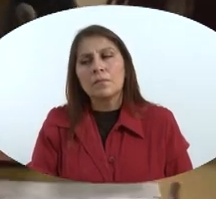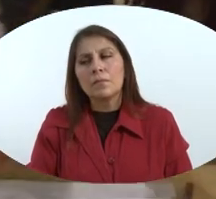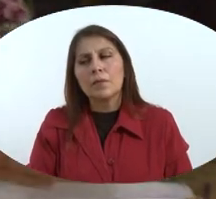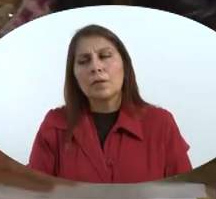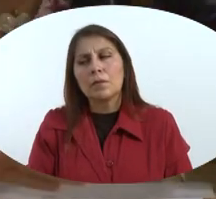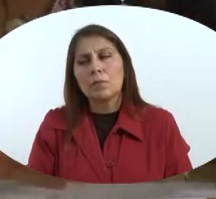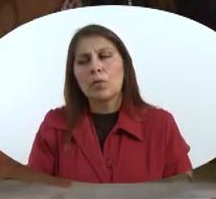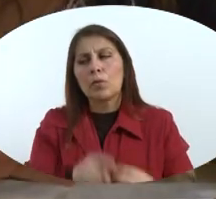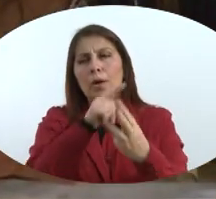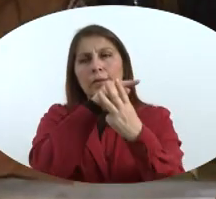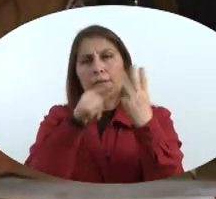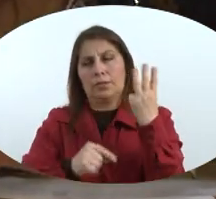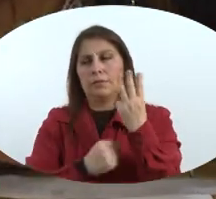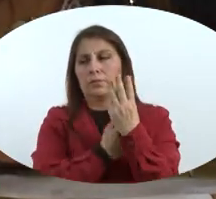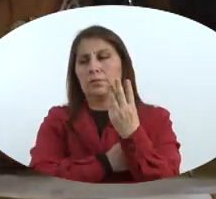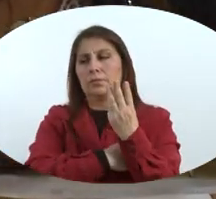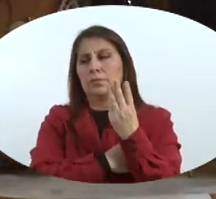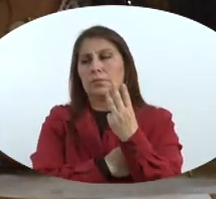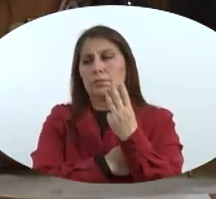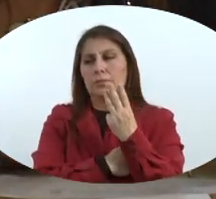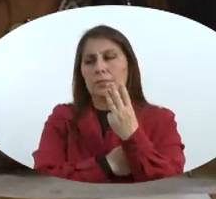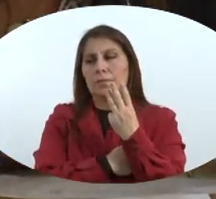una por una son tres